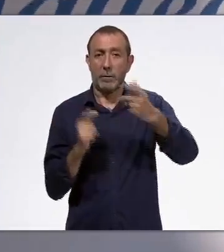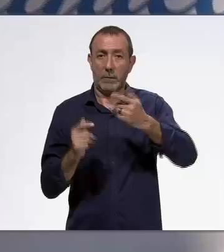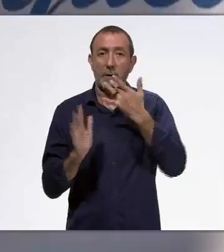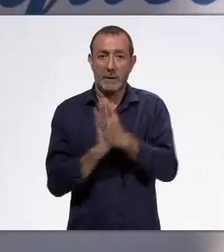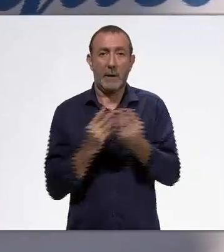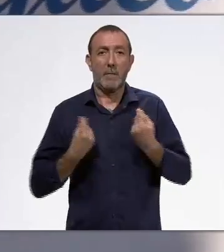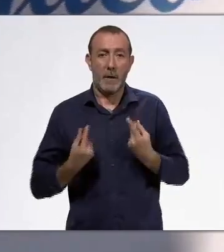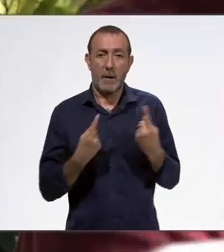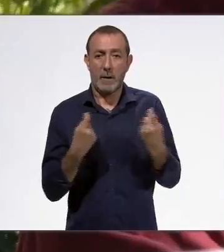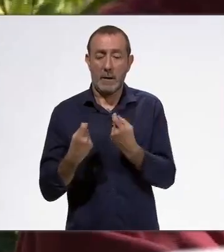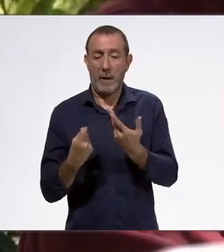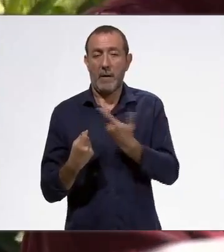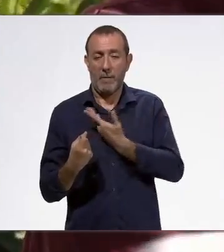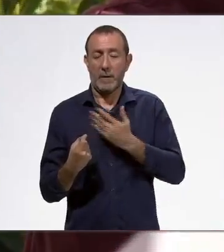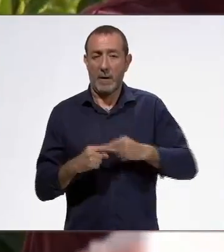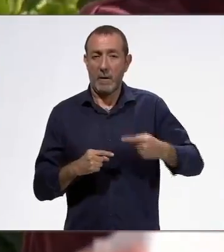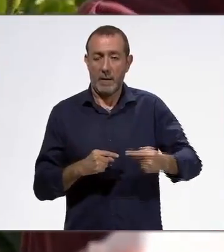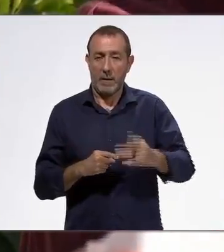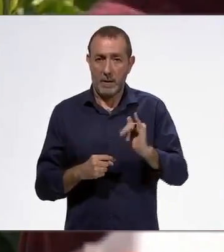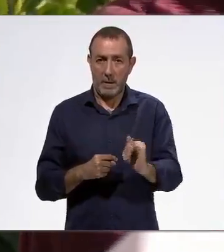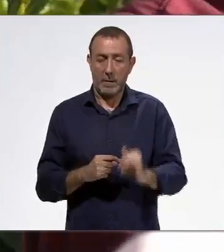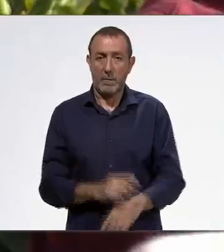para la vida de Los afectados